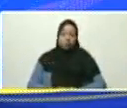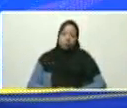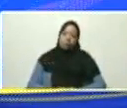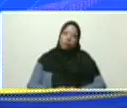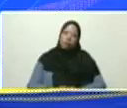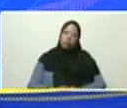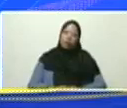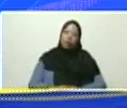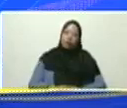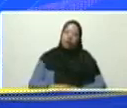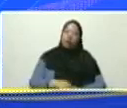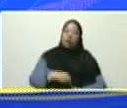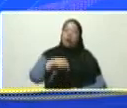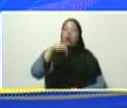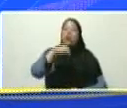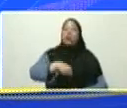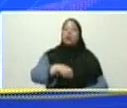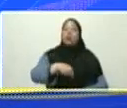traído